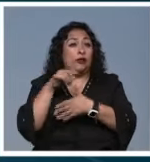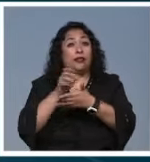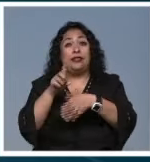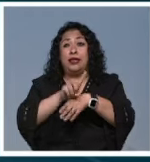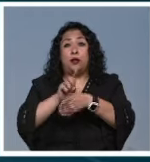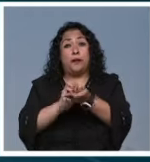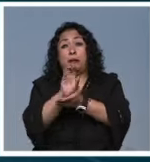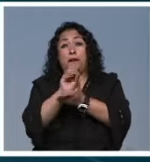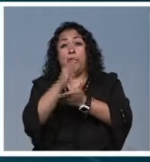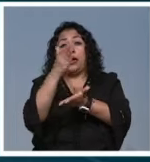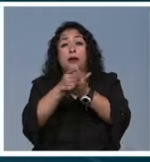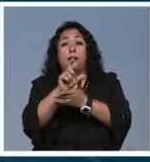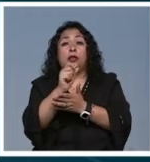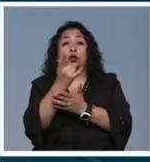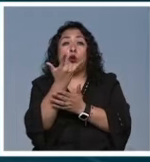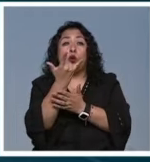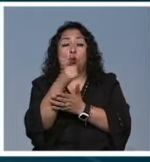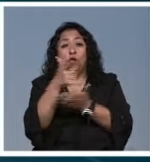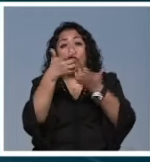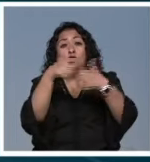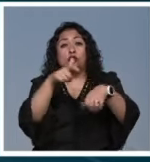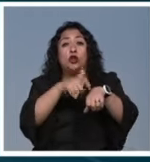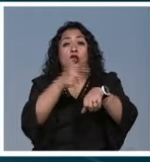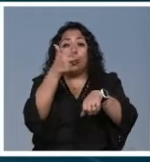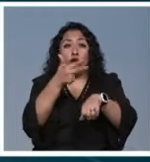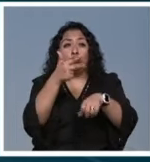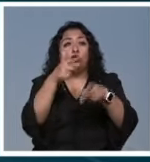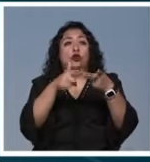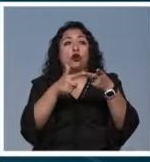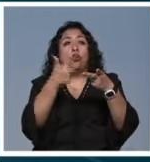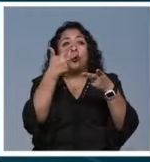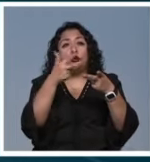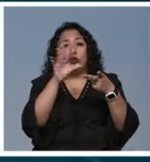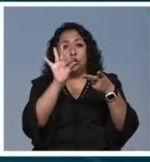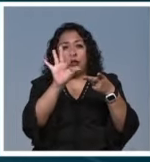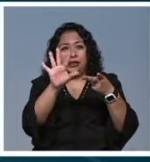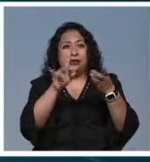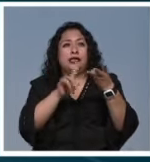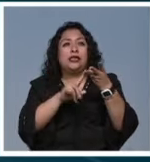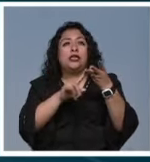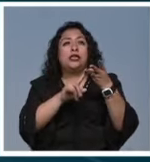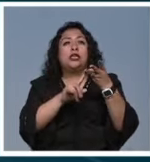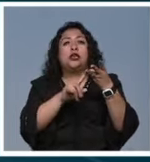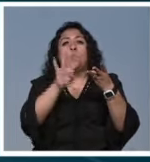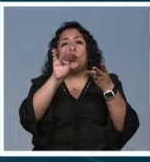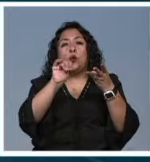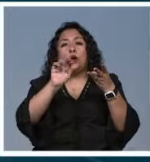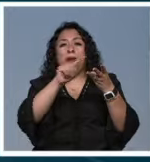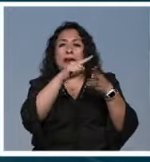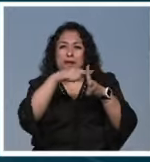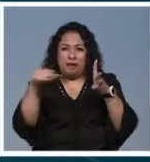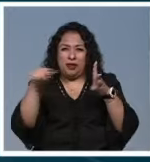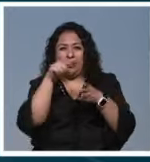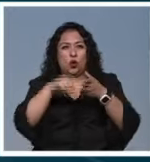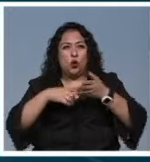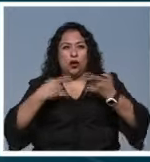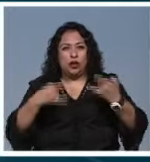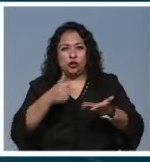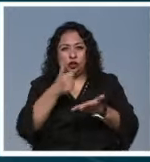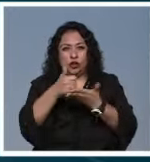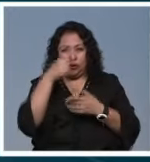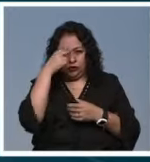días hasta el 21 de julio, con funciones a las 20, 20.45 y 21.30 horas en el Zócalo de la Ciudad